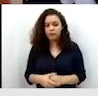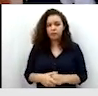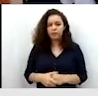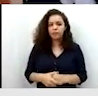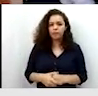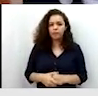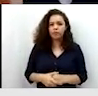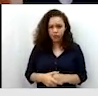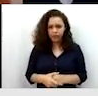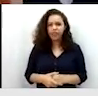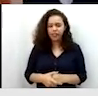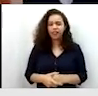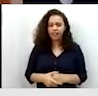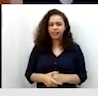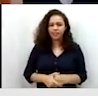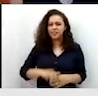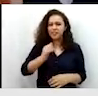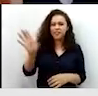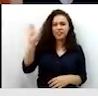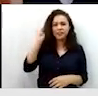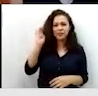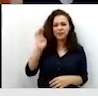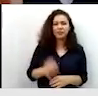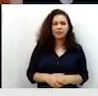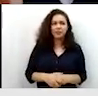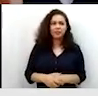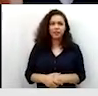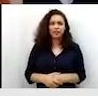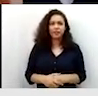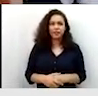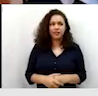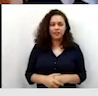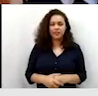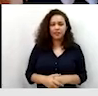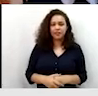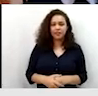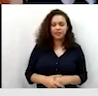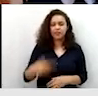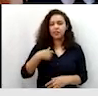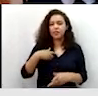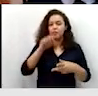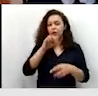Y nos indican sí se escucha. Ok, perfecto. Déjenme acercar un poco más la lab.